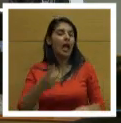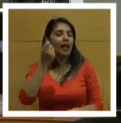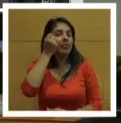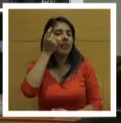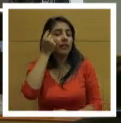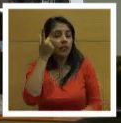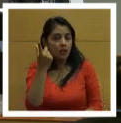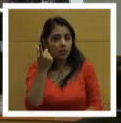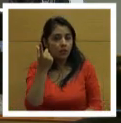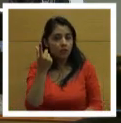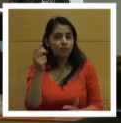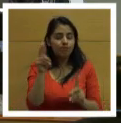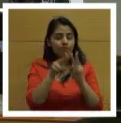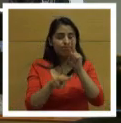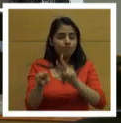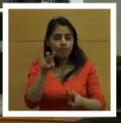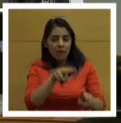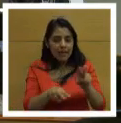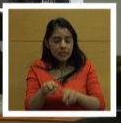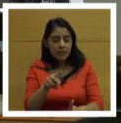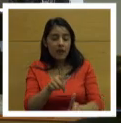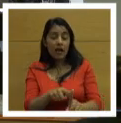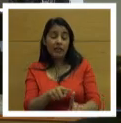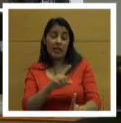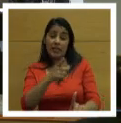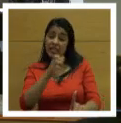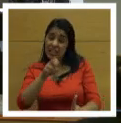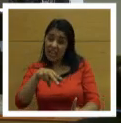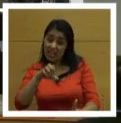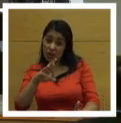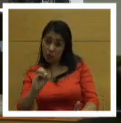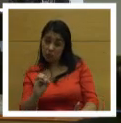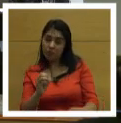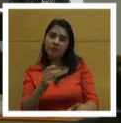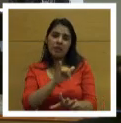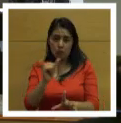género, bajo ciertos criterios que más tarde vamos a ir conociendo,